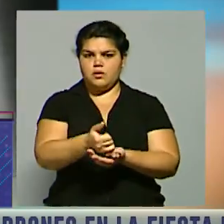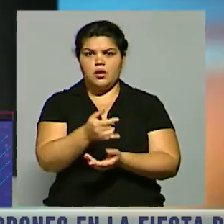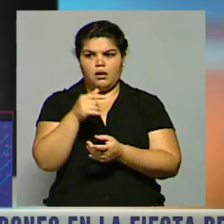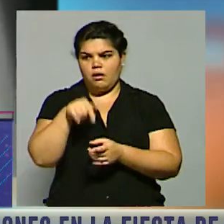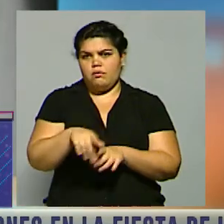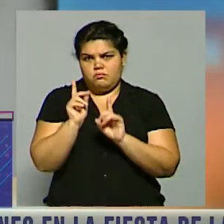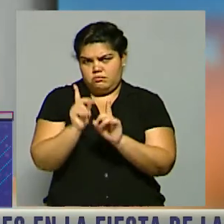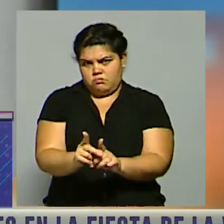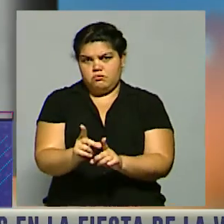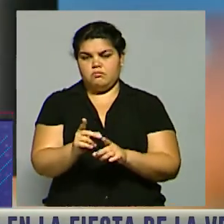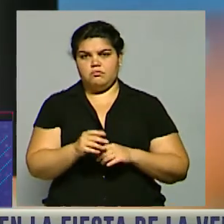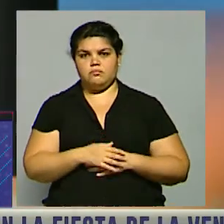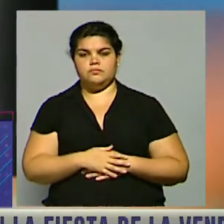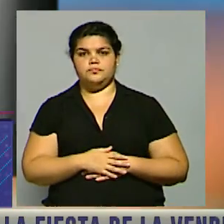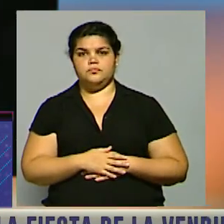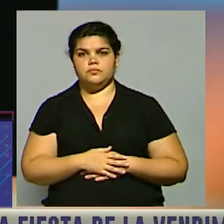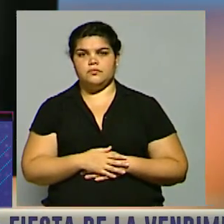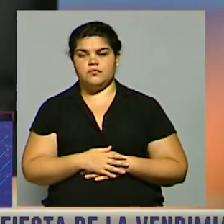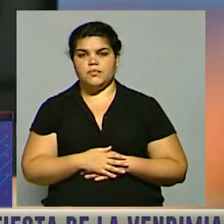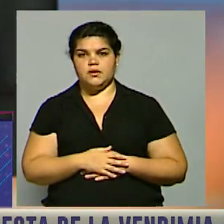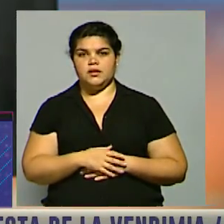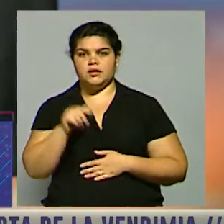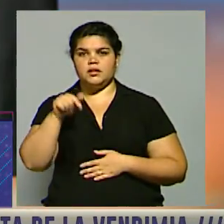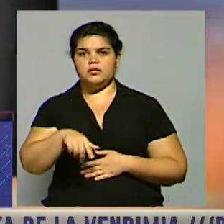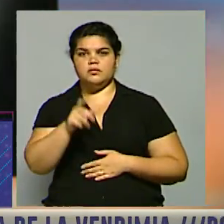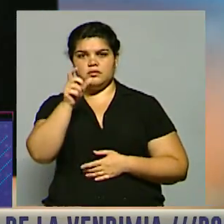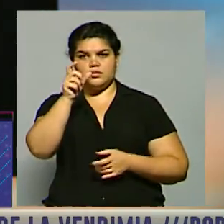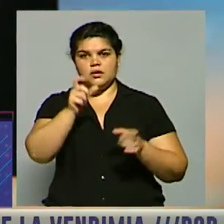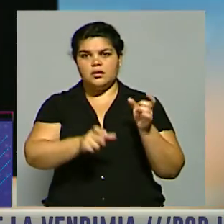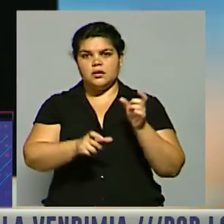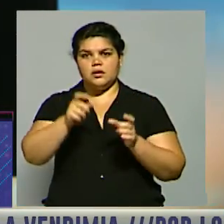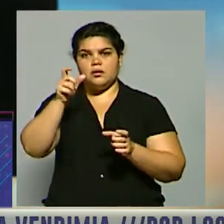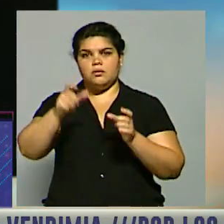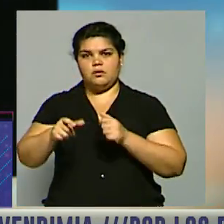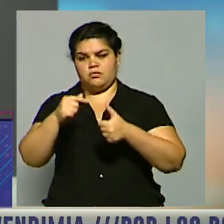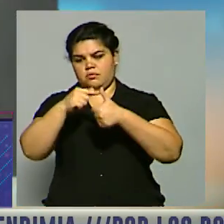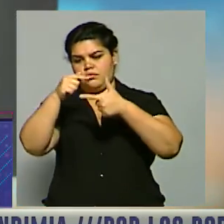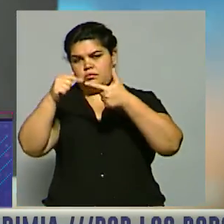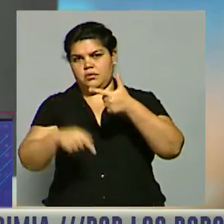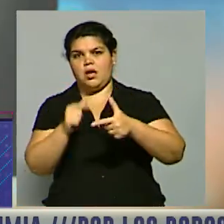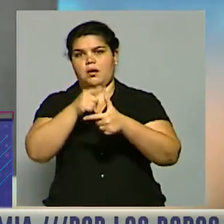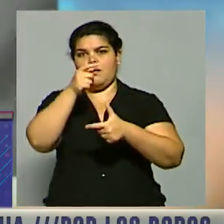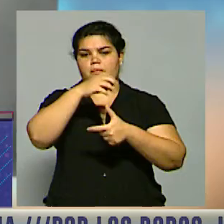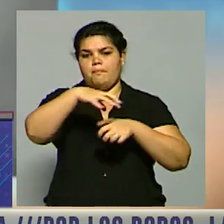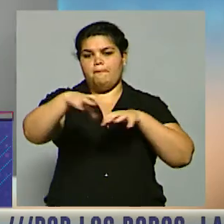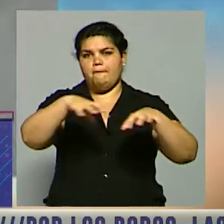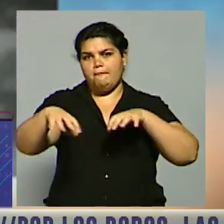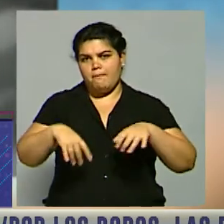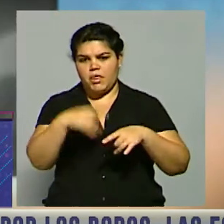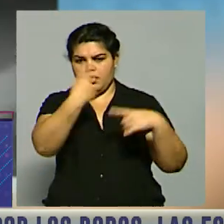ocupando. Están las patas civiles, empresariales, eclesiásticas, pero también es cierto